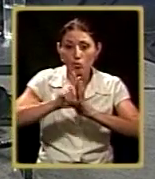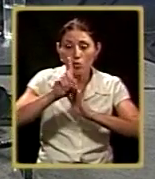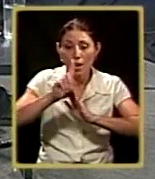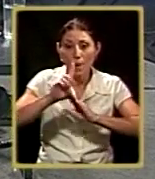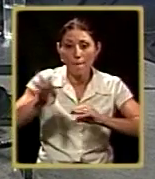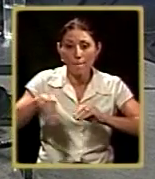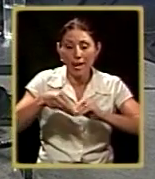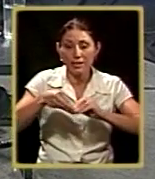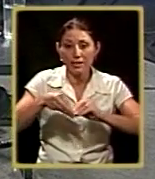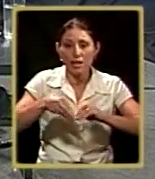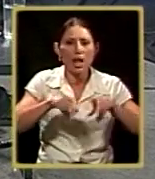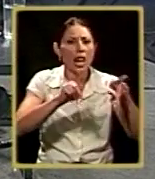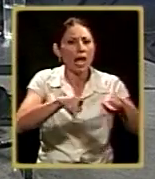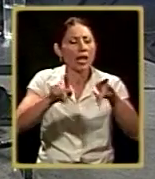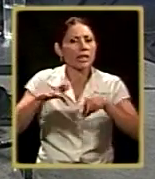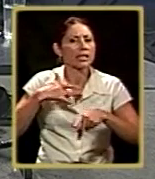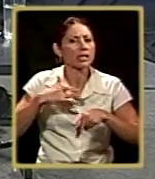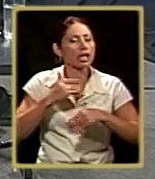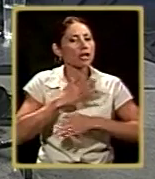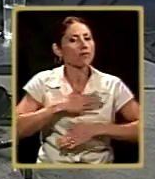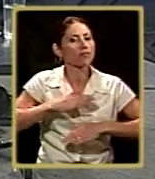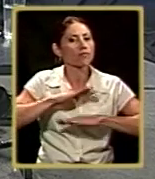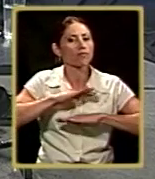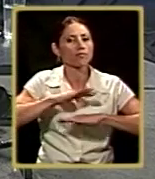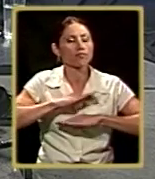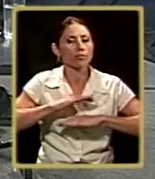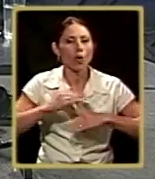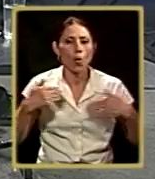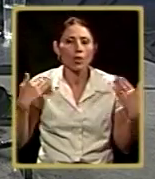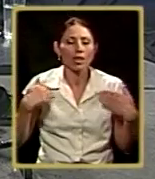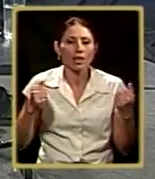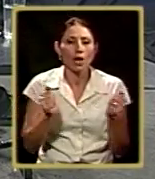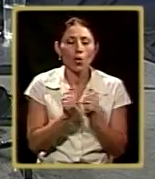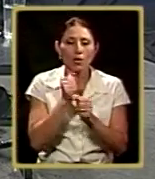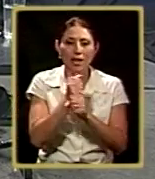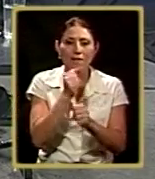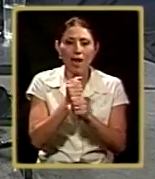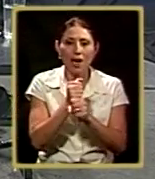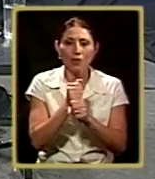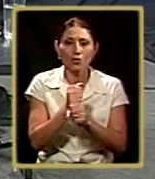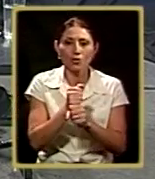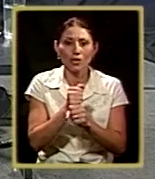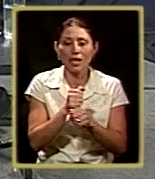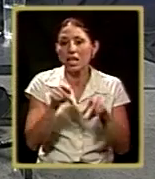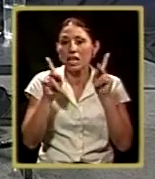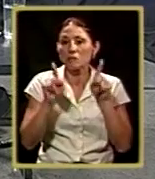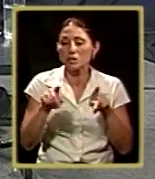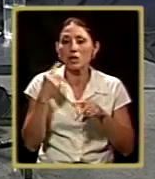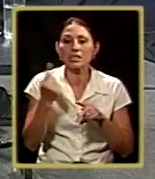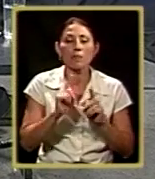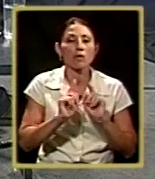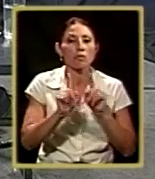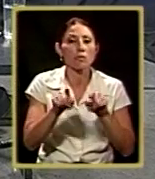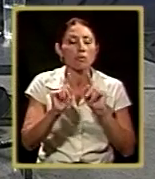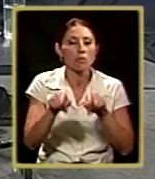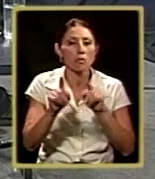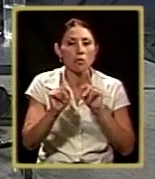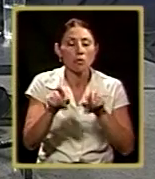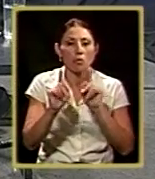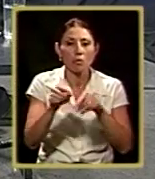gente está tan contenta con sus trabajos que tienen la tasa más baja de ausentismo, tienen